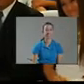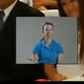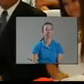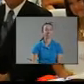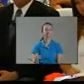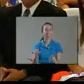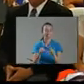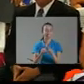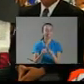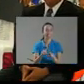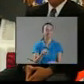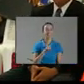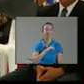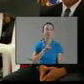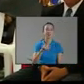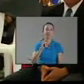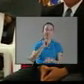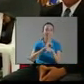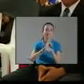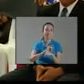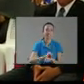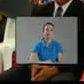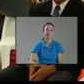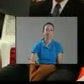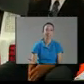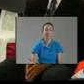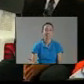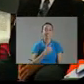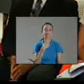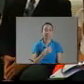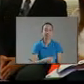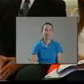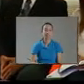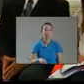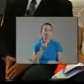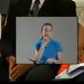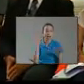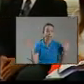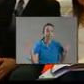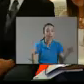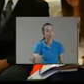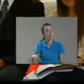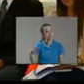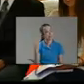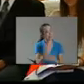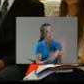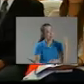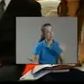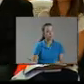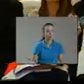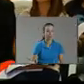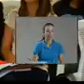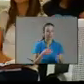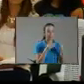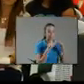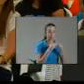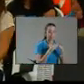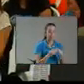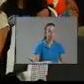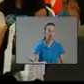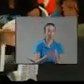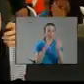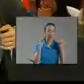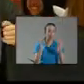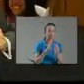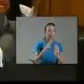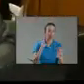dio todo, todo. Su único hijo. Entonces la ofrenda siempre, hermano. Yo, es algo, hermano,